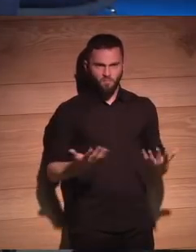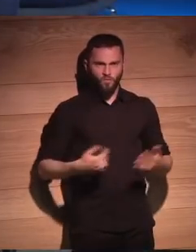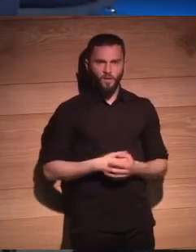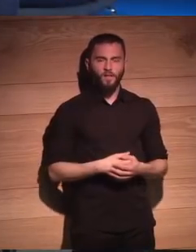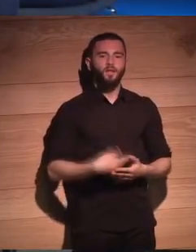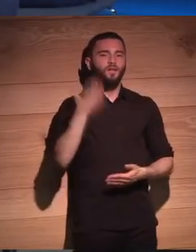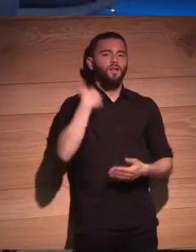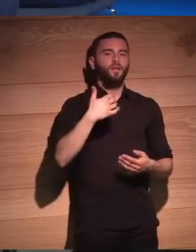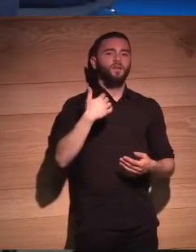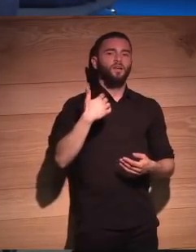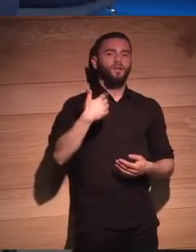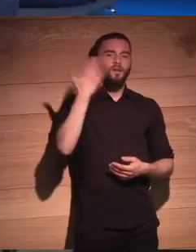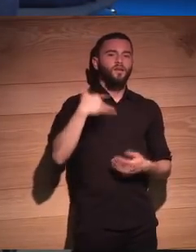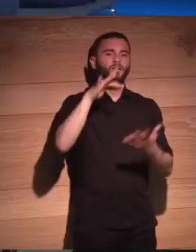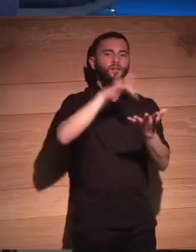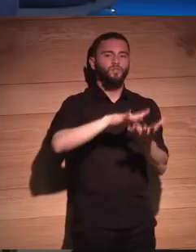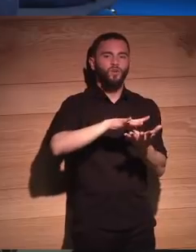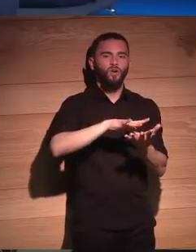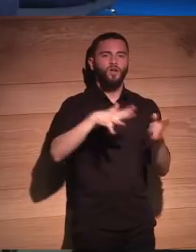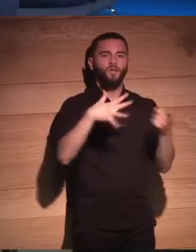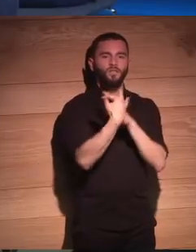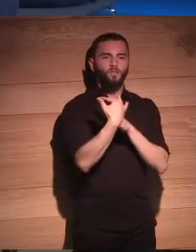momento Batman se encuentra a los asesinos de sus padres?